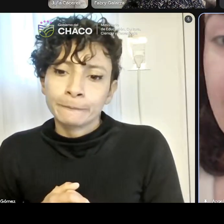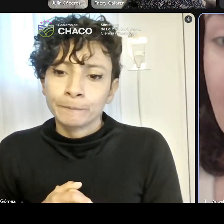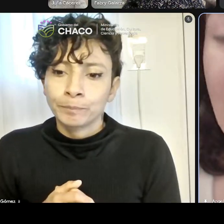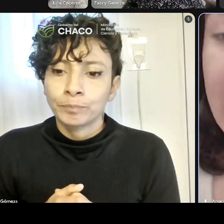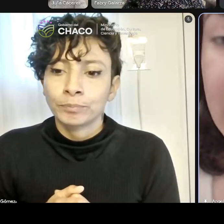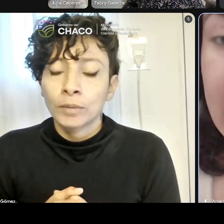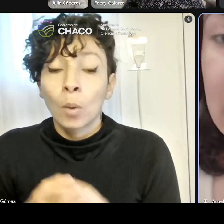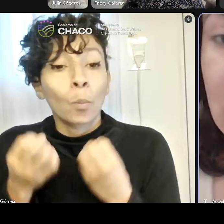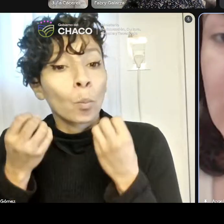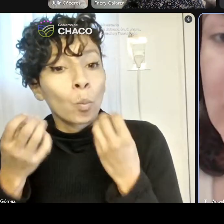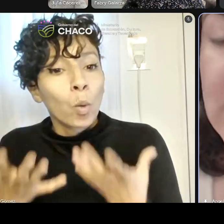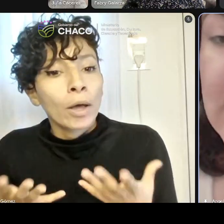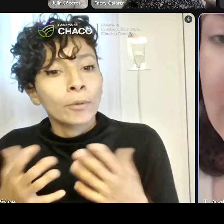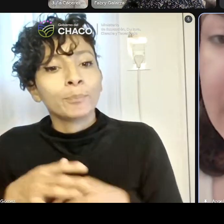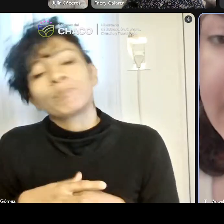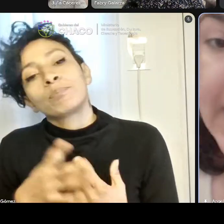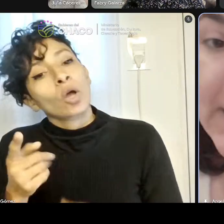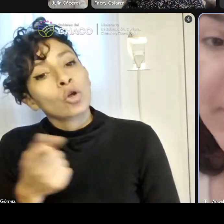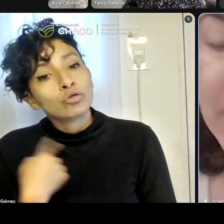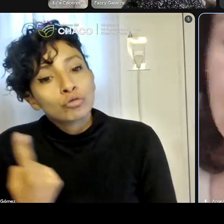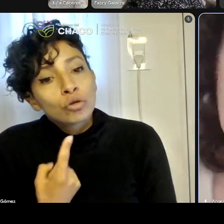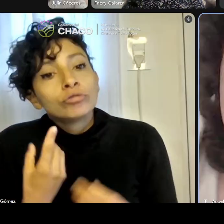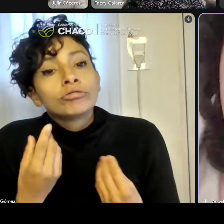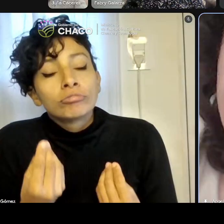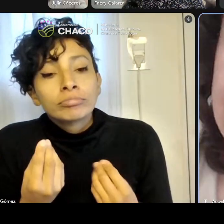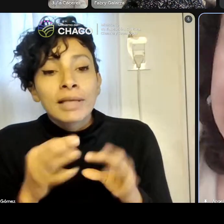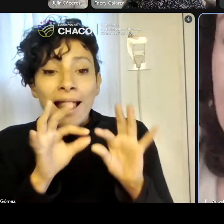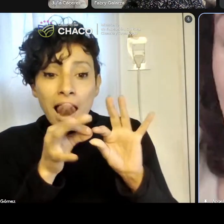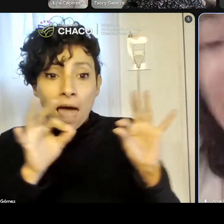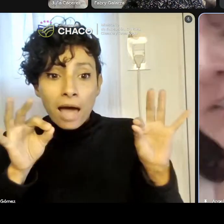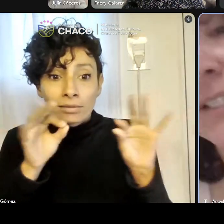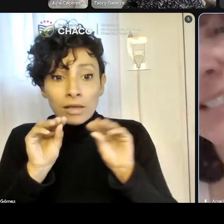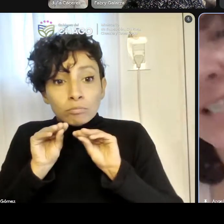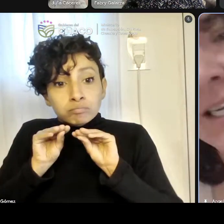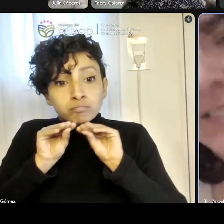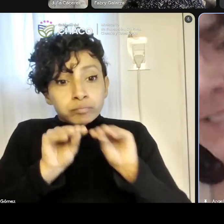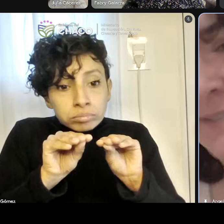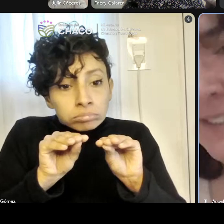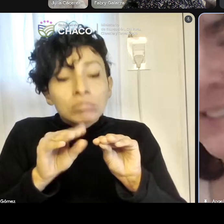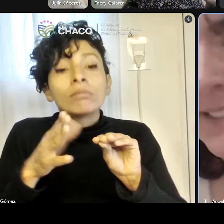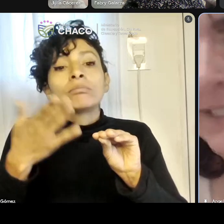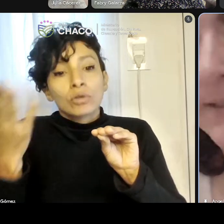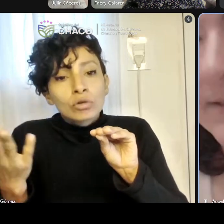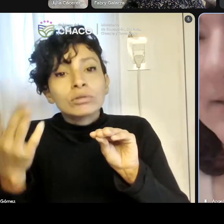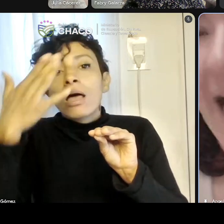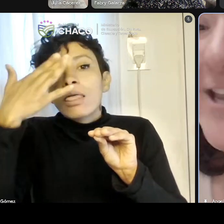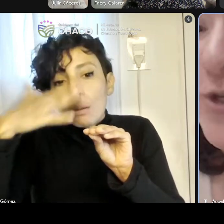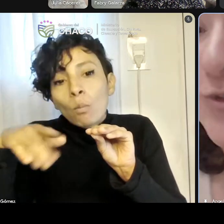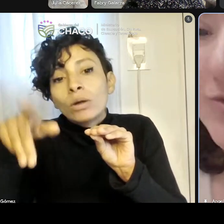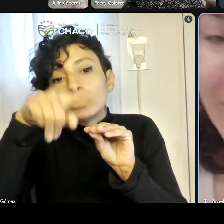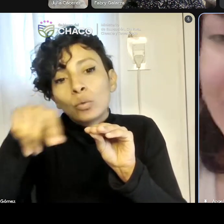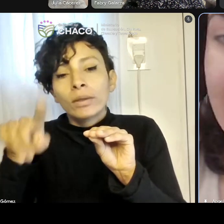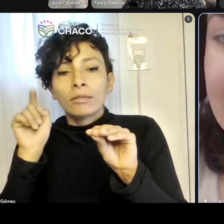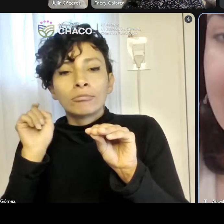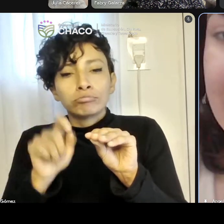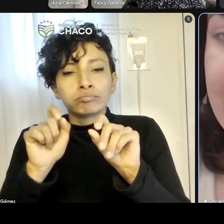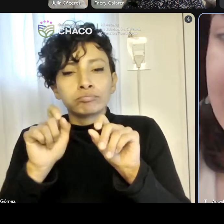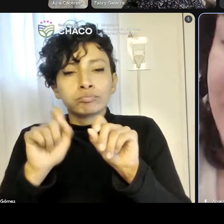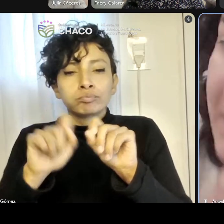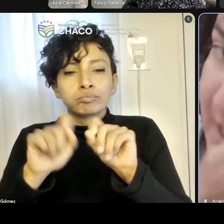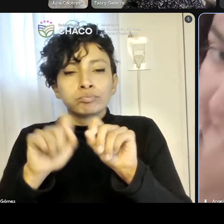Bueno, les vamos a dejar entonces el enlace para que ustedes puedan acceder a los videos que ya hace bastantes años que